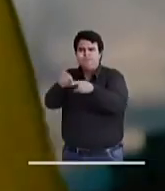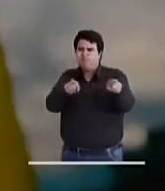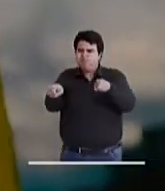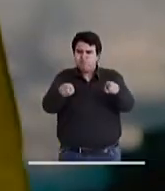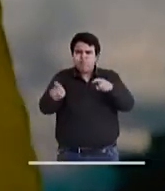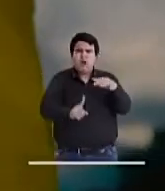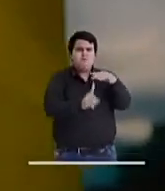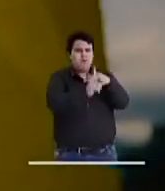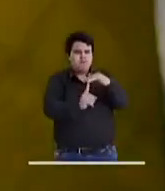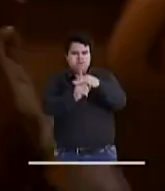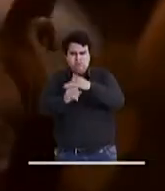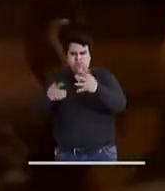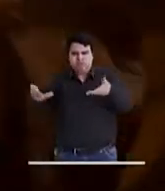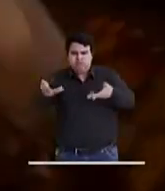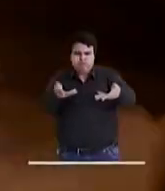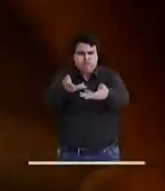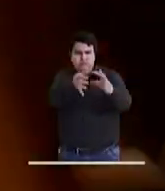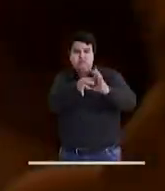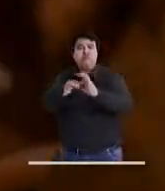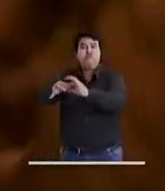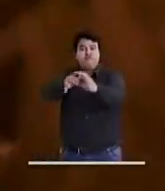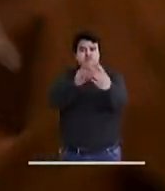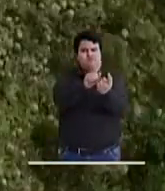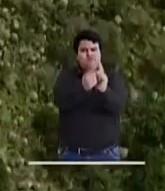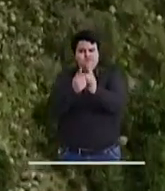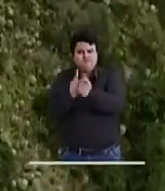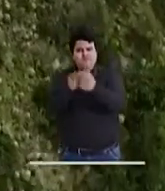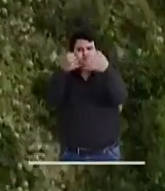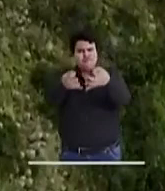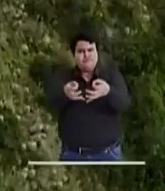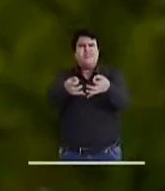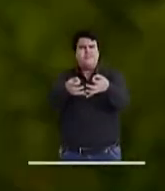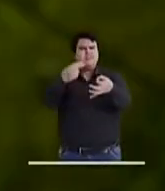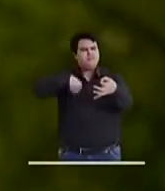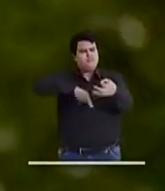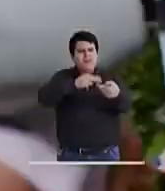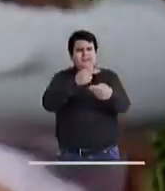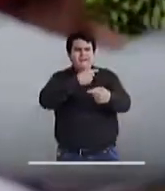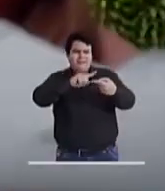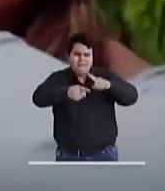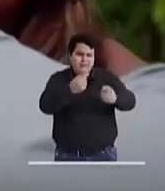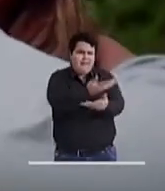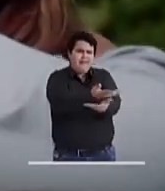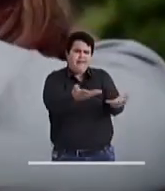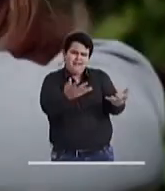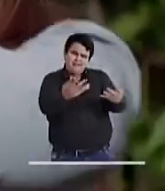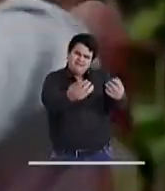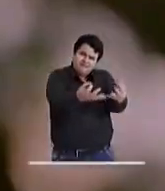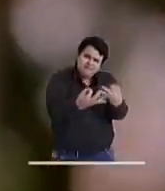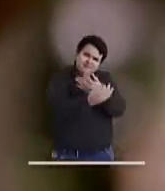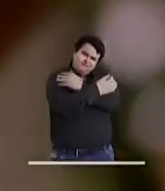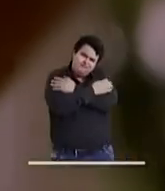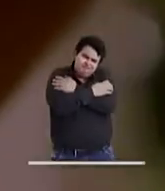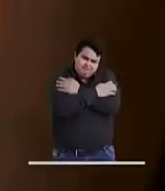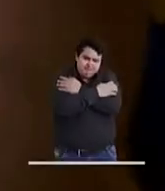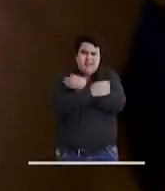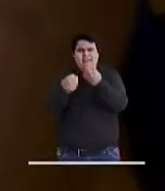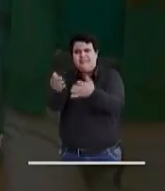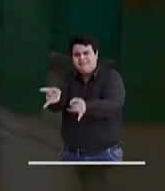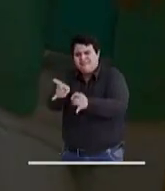es una carta de intención, y obligarse pues como la persona que lo solicite a usar el distintivo como